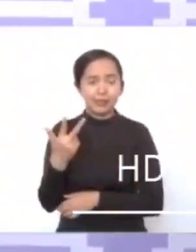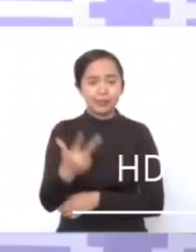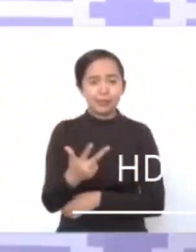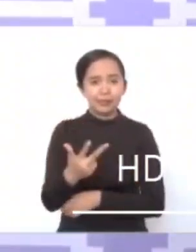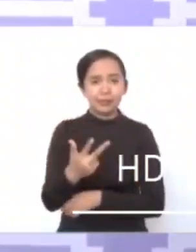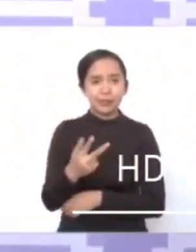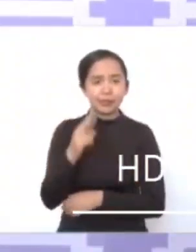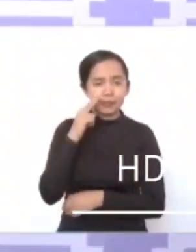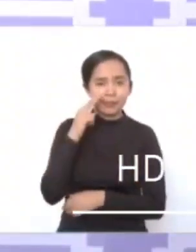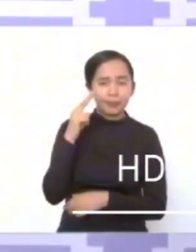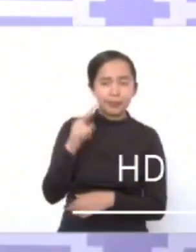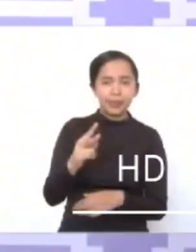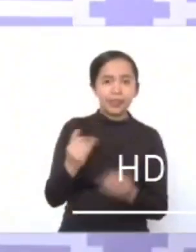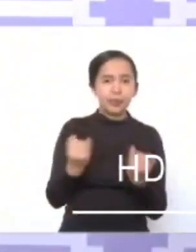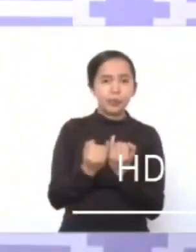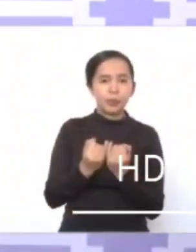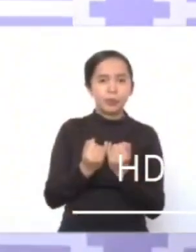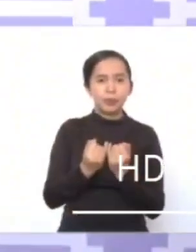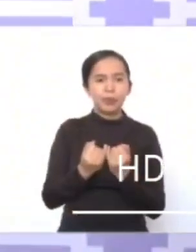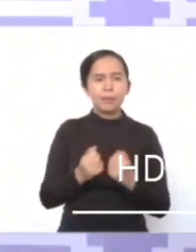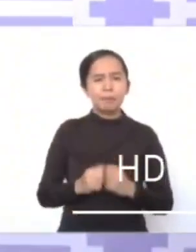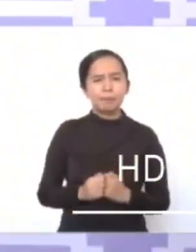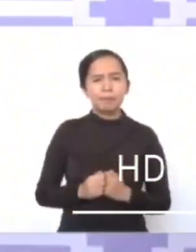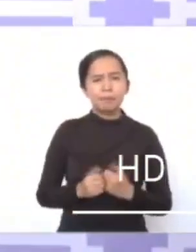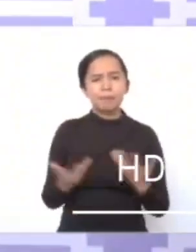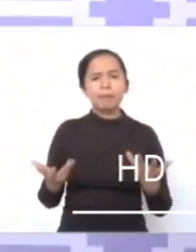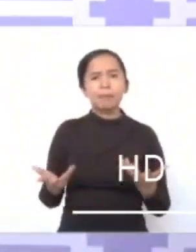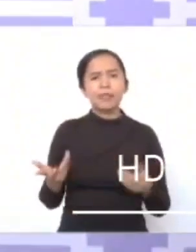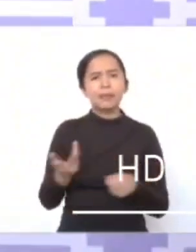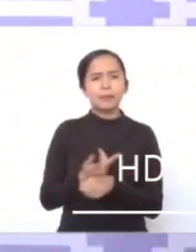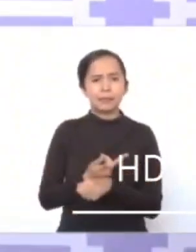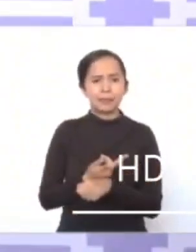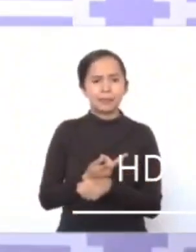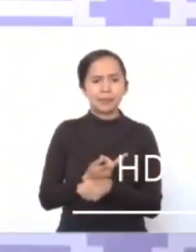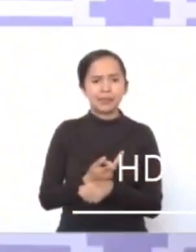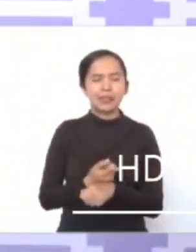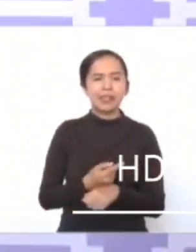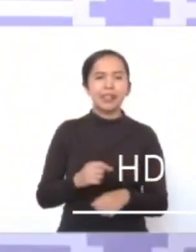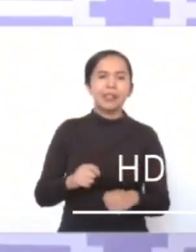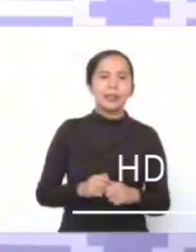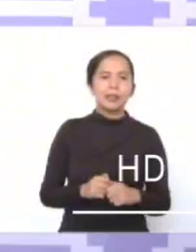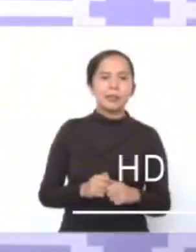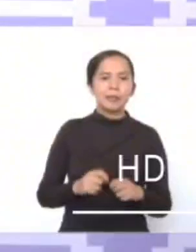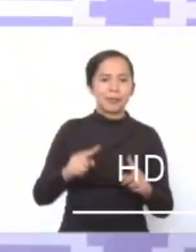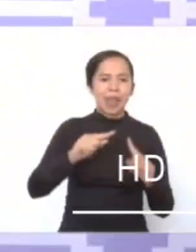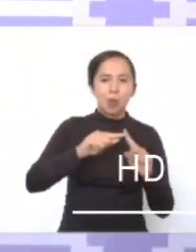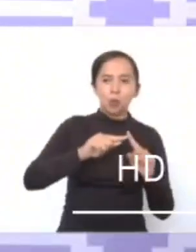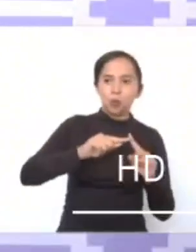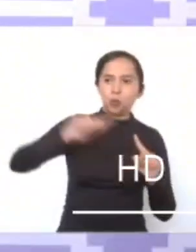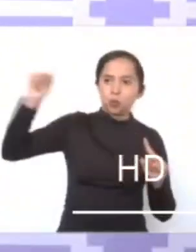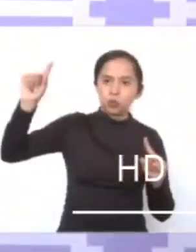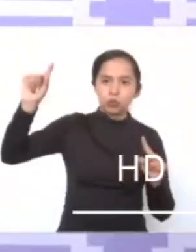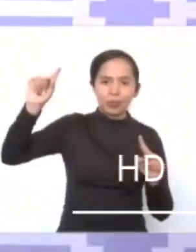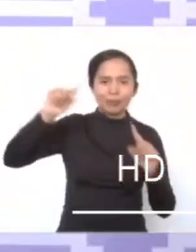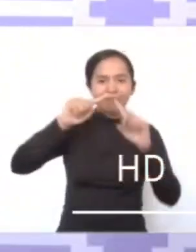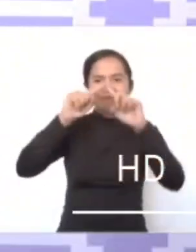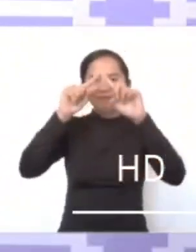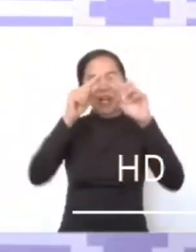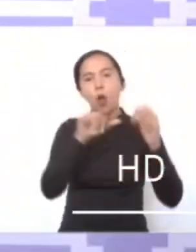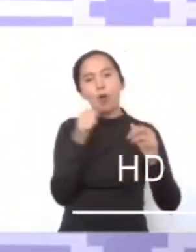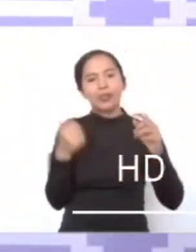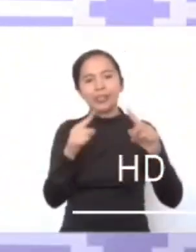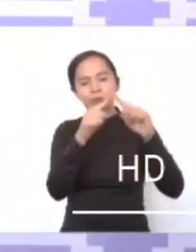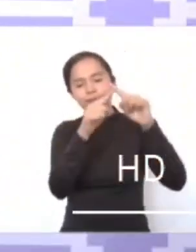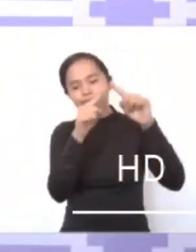línea ascendente tiene que ver directamente con la otra línea descendente. Es decir,